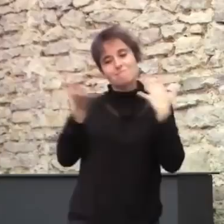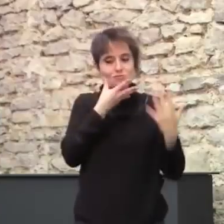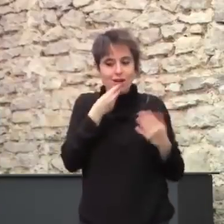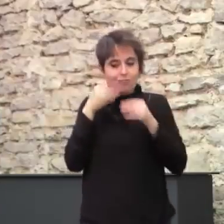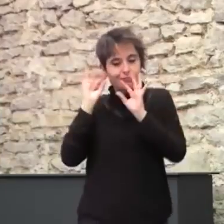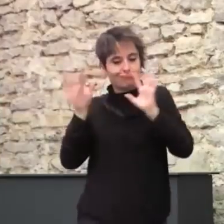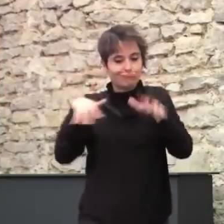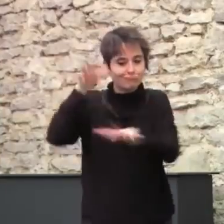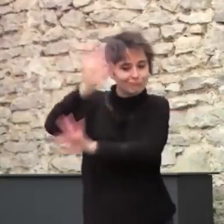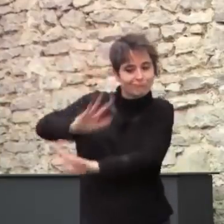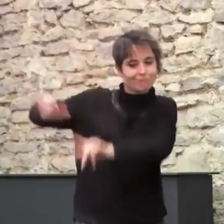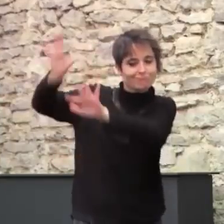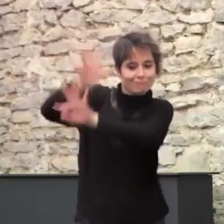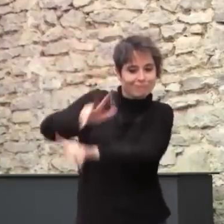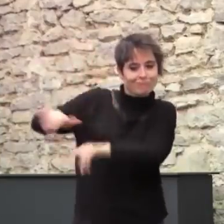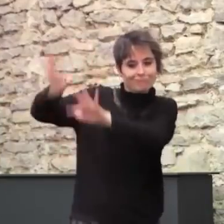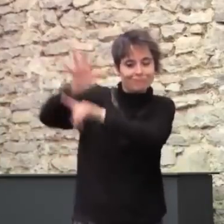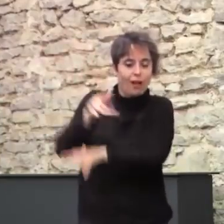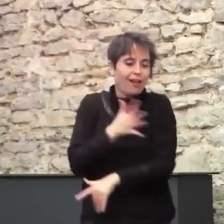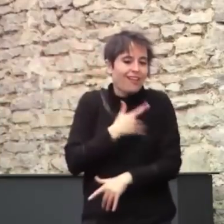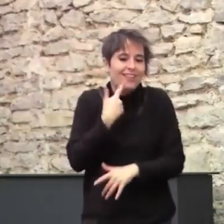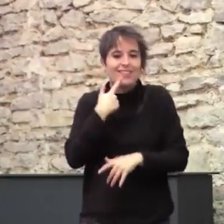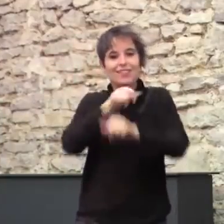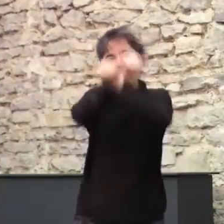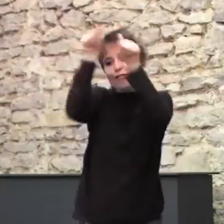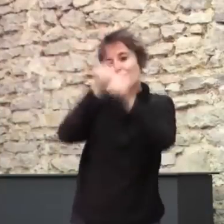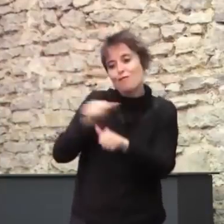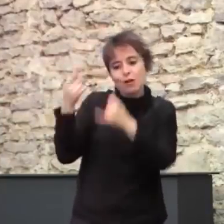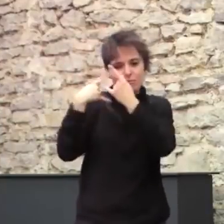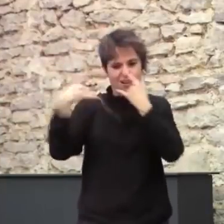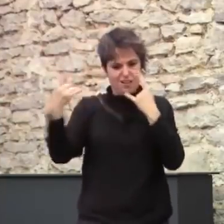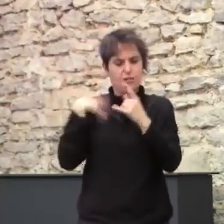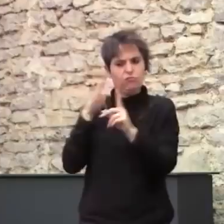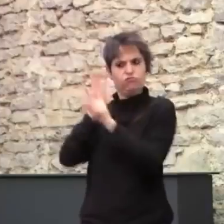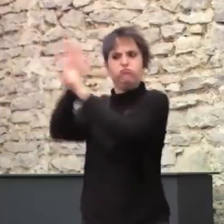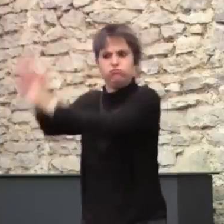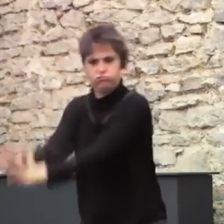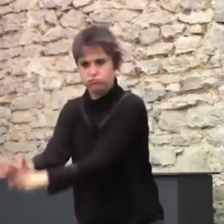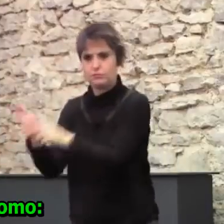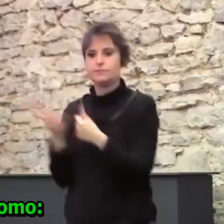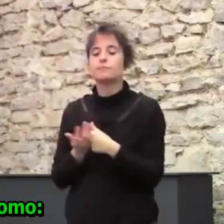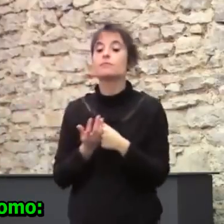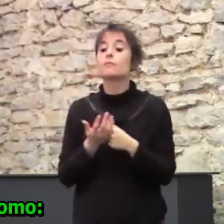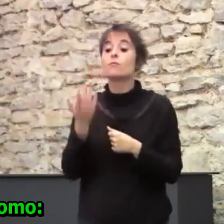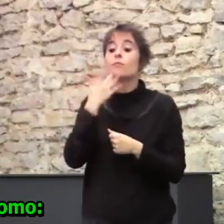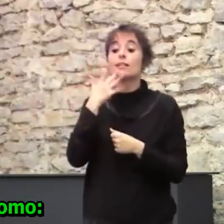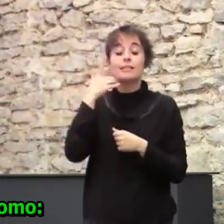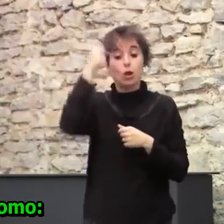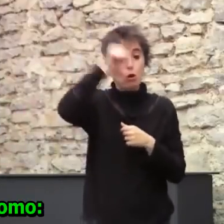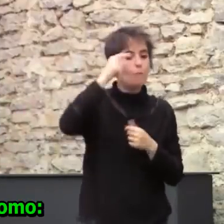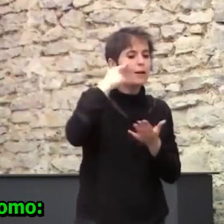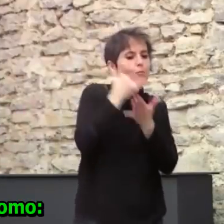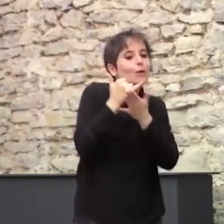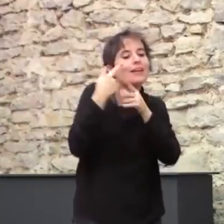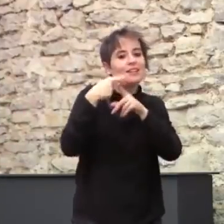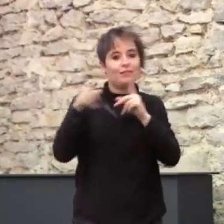¿cómo estás?, guapa, ¿no? Es decir, un estilo de cortejo invasivo y muy violento. Cuando ellos prueban otras técnicas, como